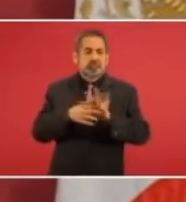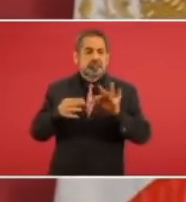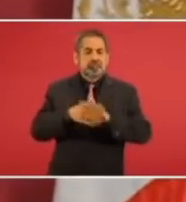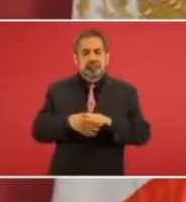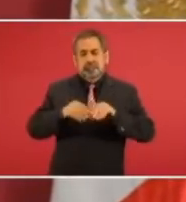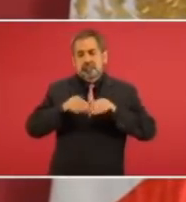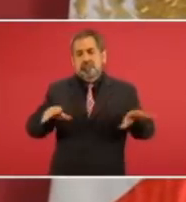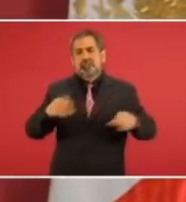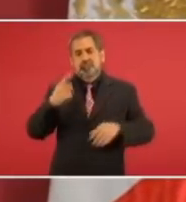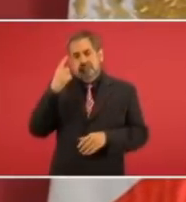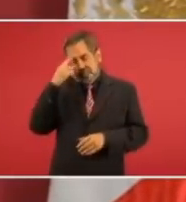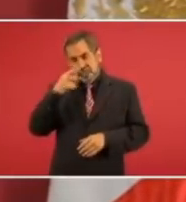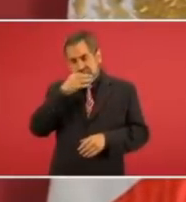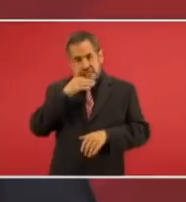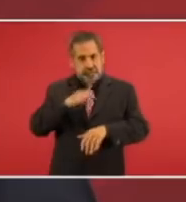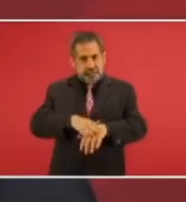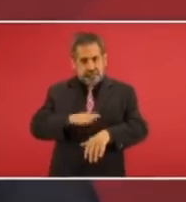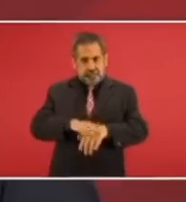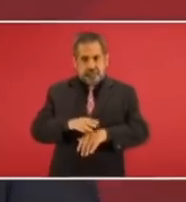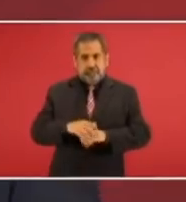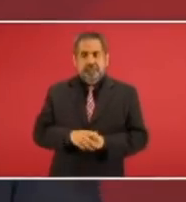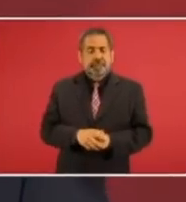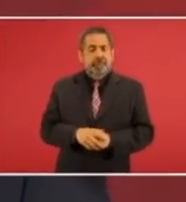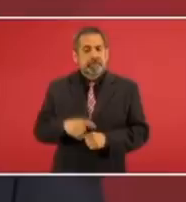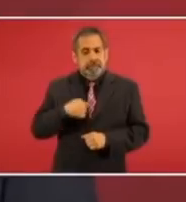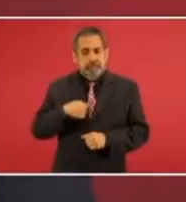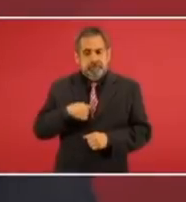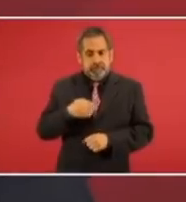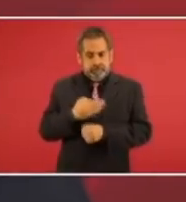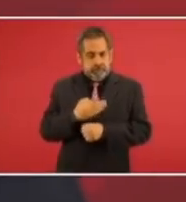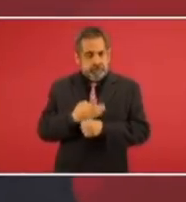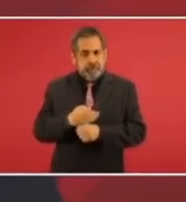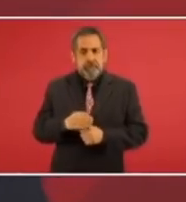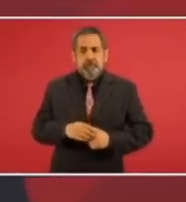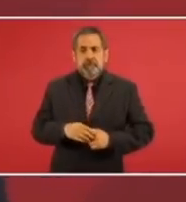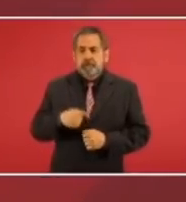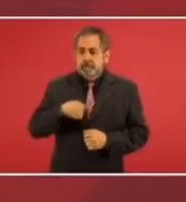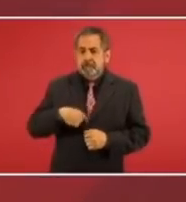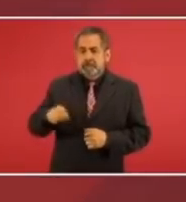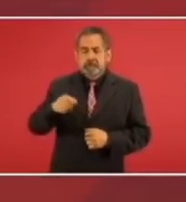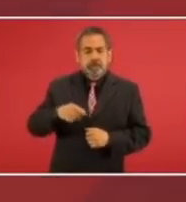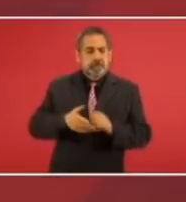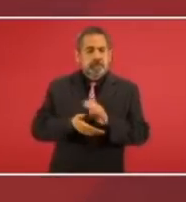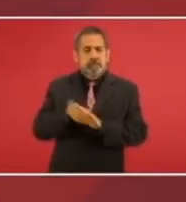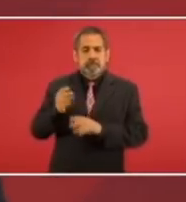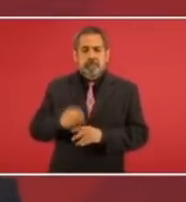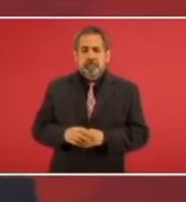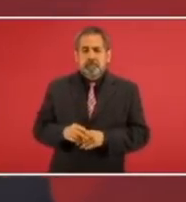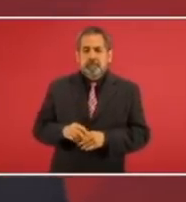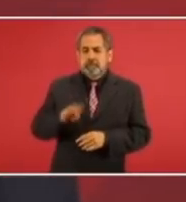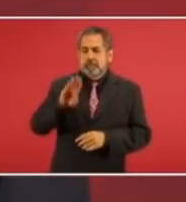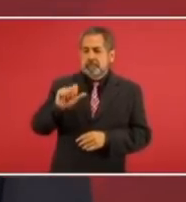para decir que voy a estar en Bahía de Banderas hoy.